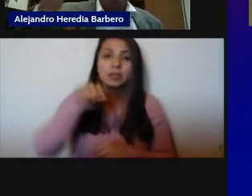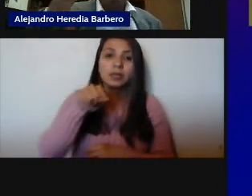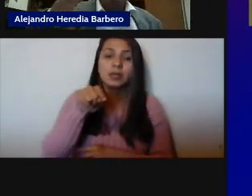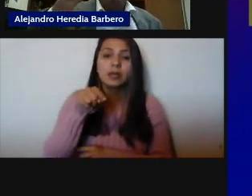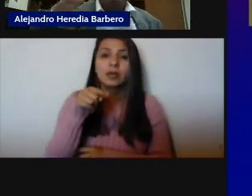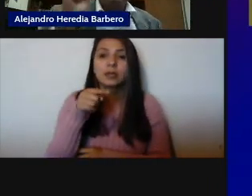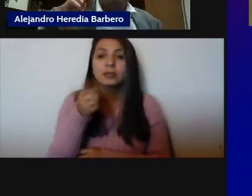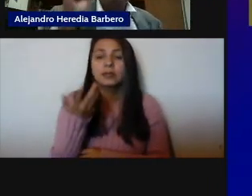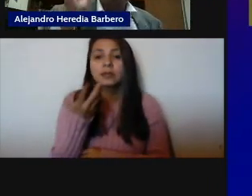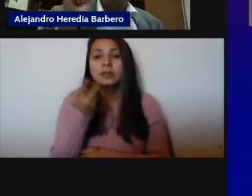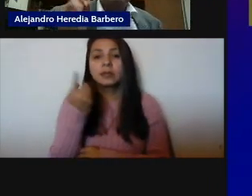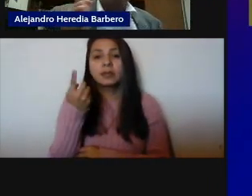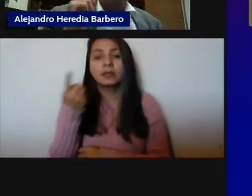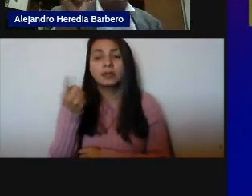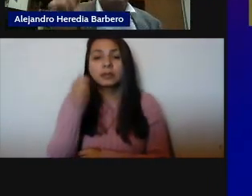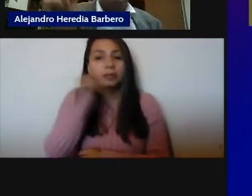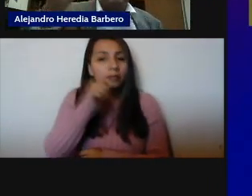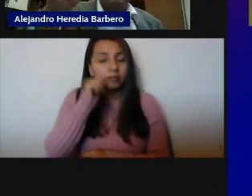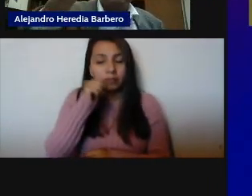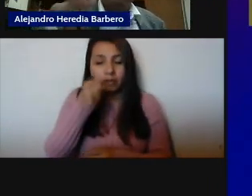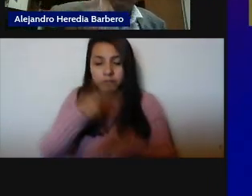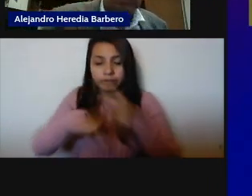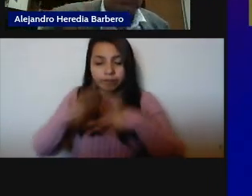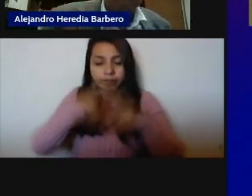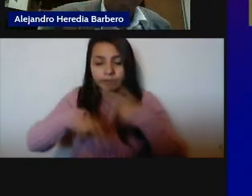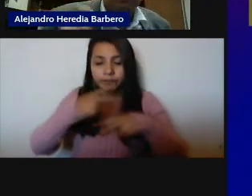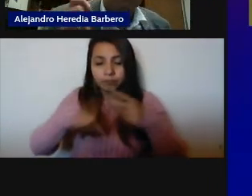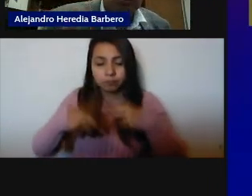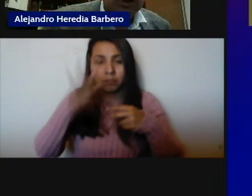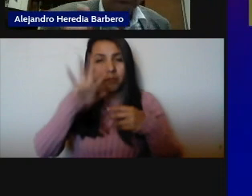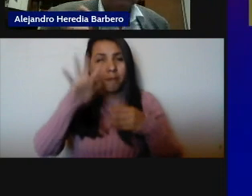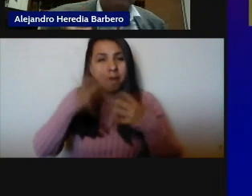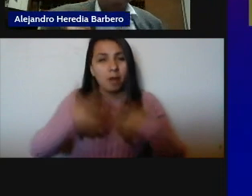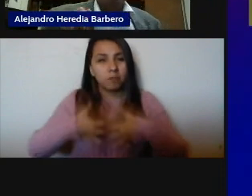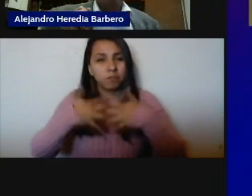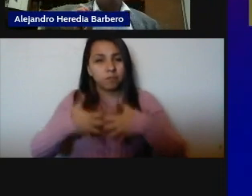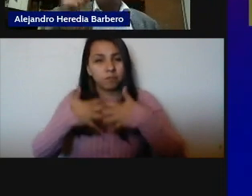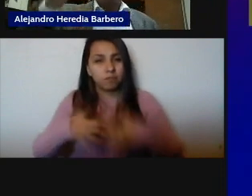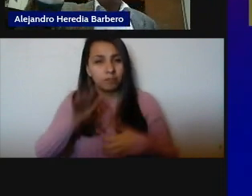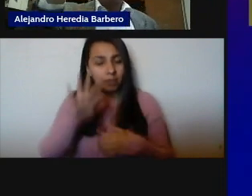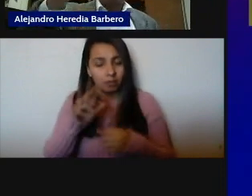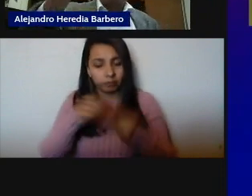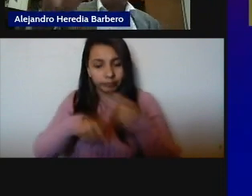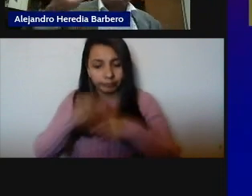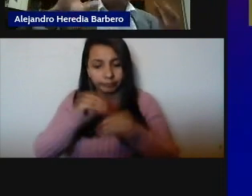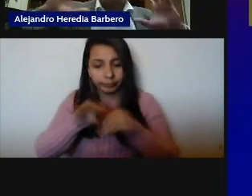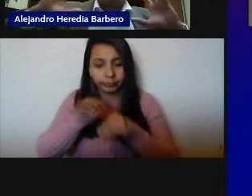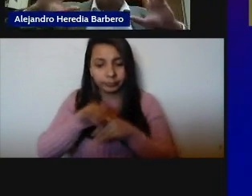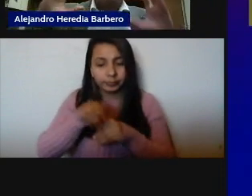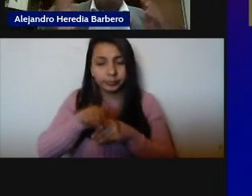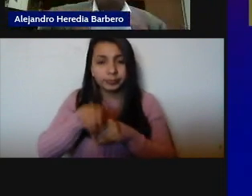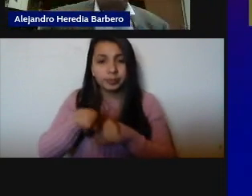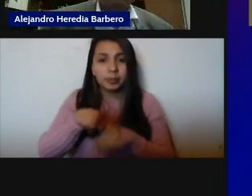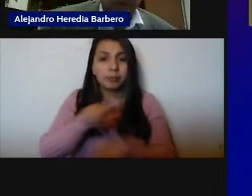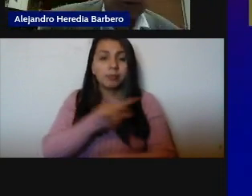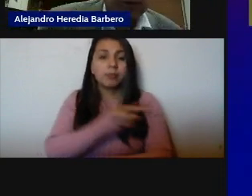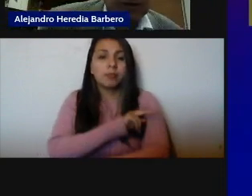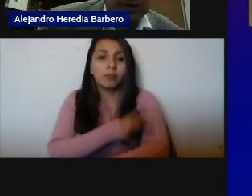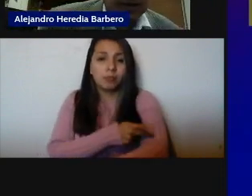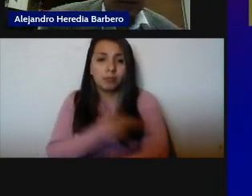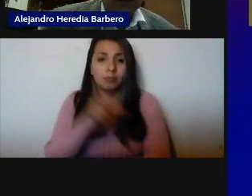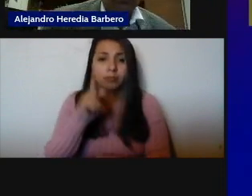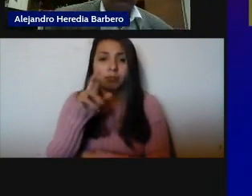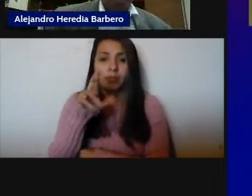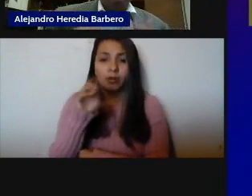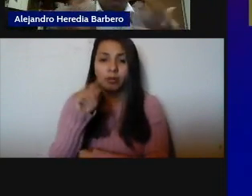genético, la orden casi específica es producir proteínas. Entonces, de lo que estamos